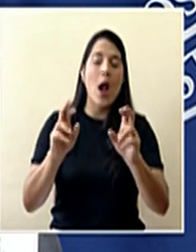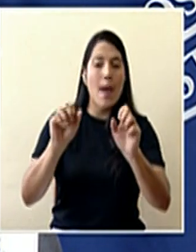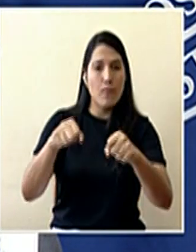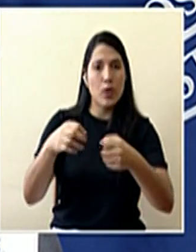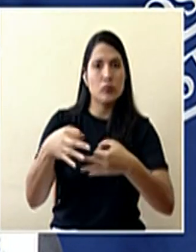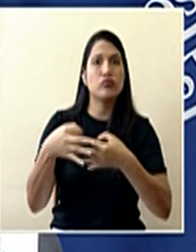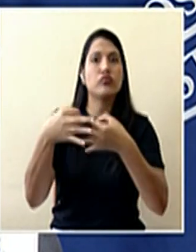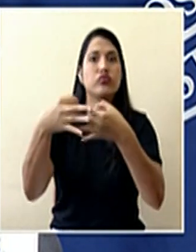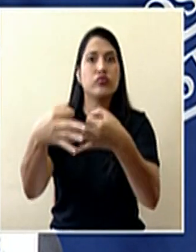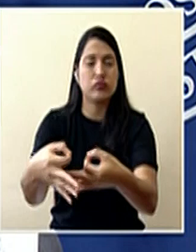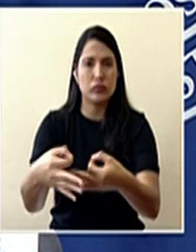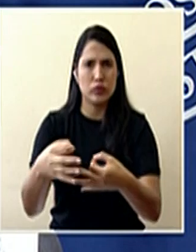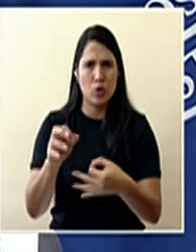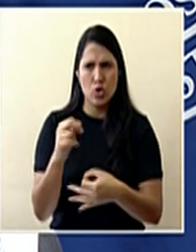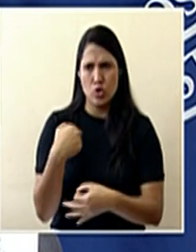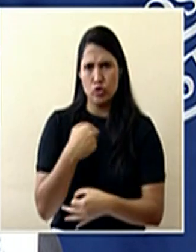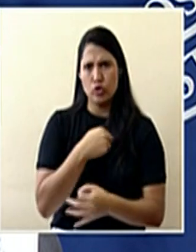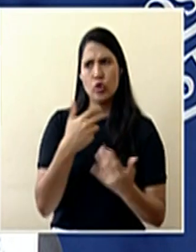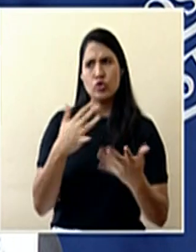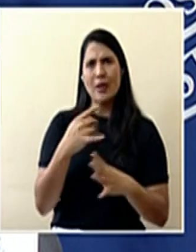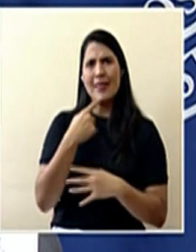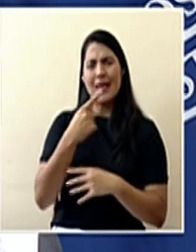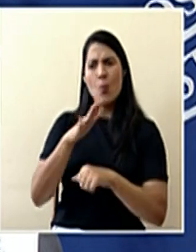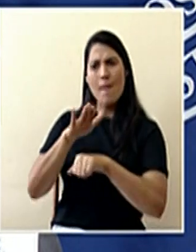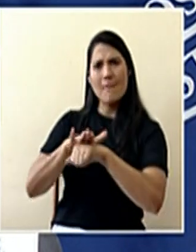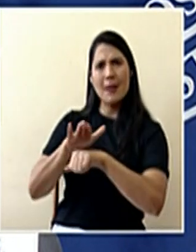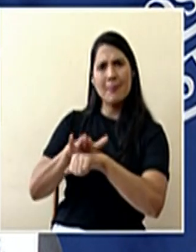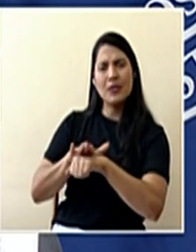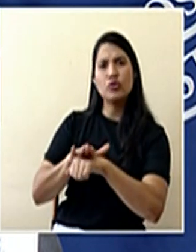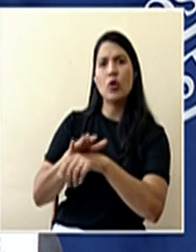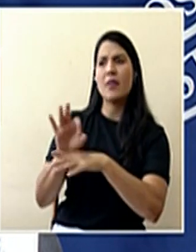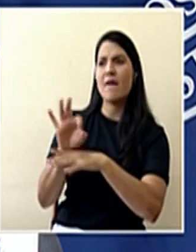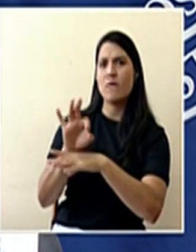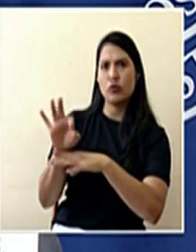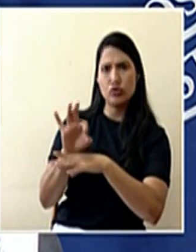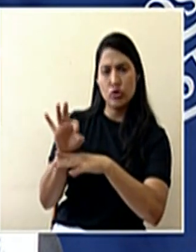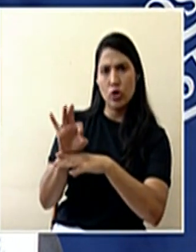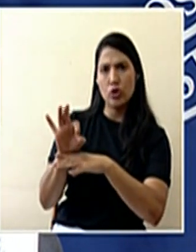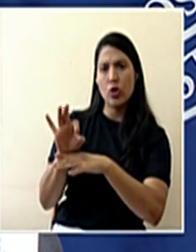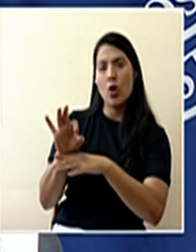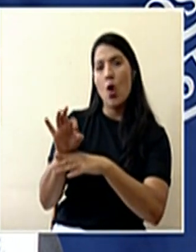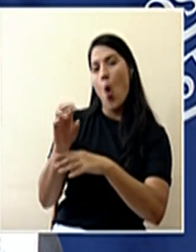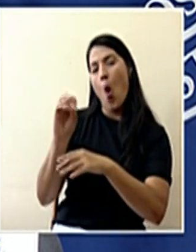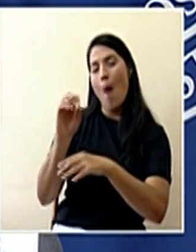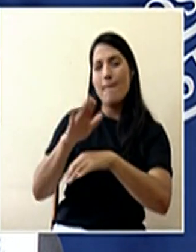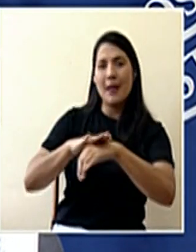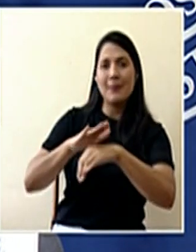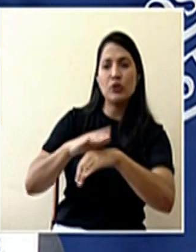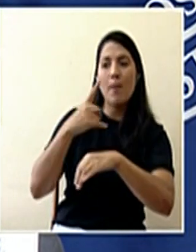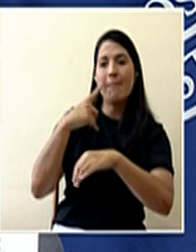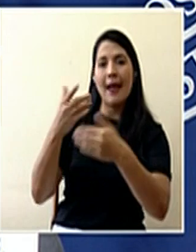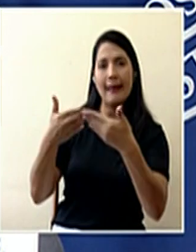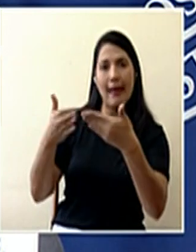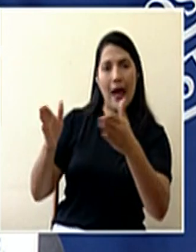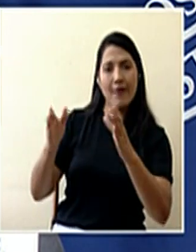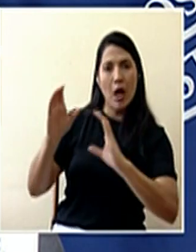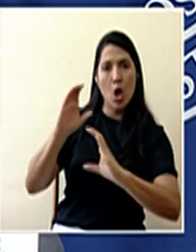por ejemplo, en el caso, ya lo hemos dicho, de los permisos sanitarios de funcionamiento que emite el Ministerio de Salud, hasta el 30 de septiembre